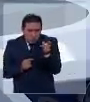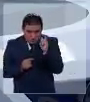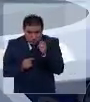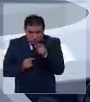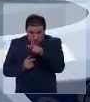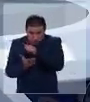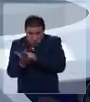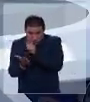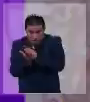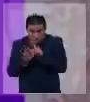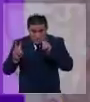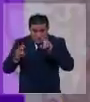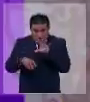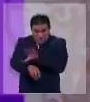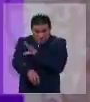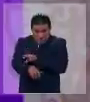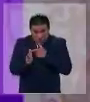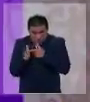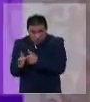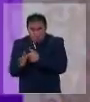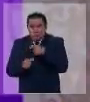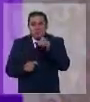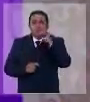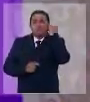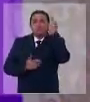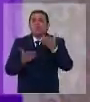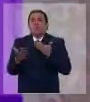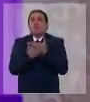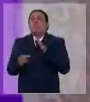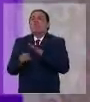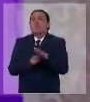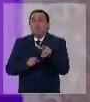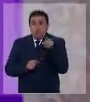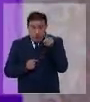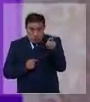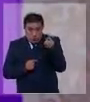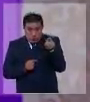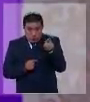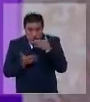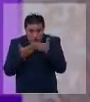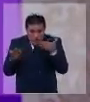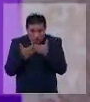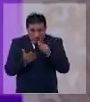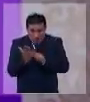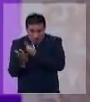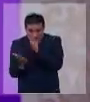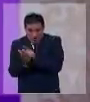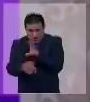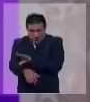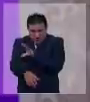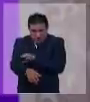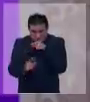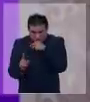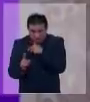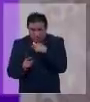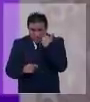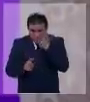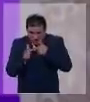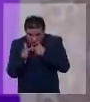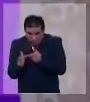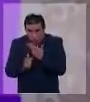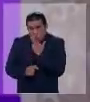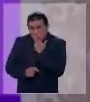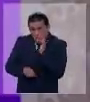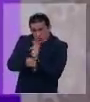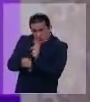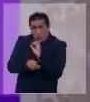su postura? ¿Defender la reforma energética que hoy tenemos o volver al modelo anterior? Vamos a revisar los contratos. Primero,